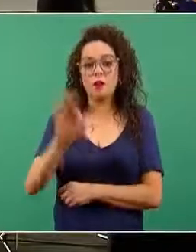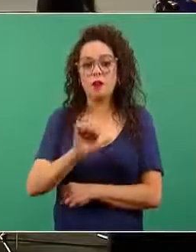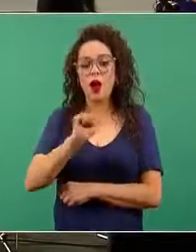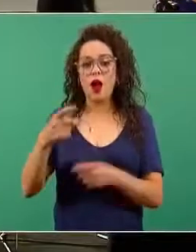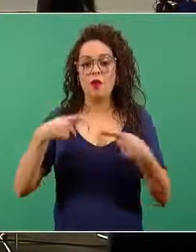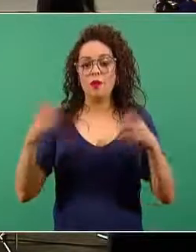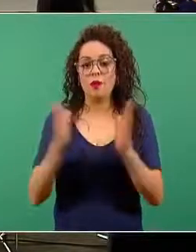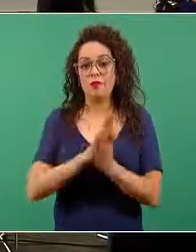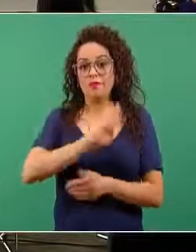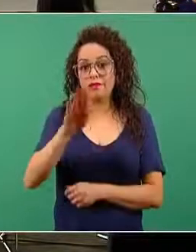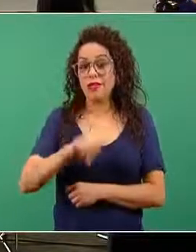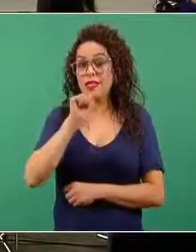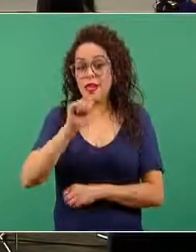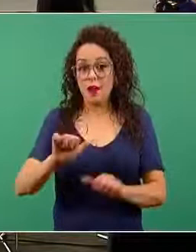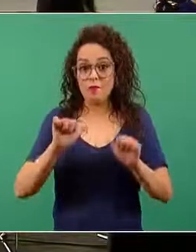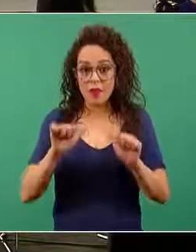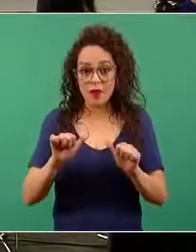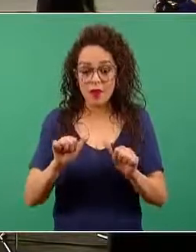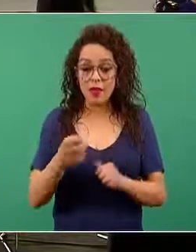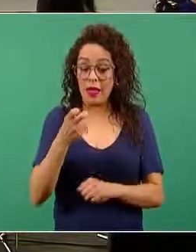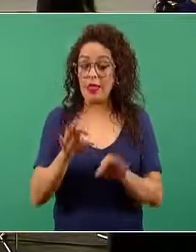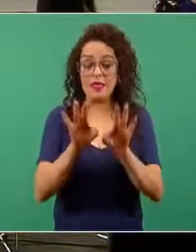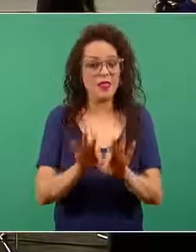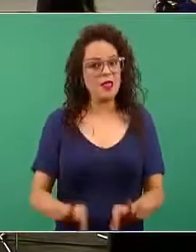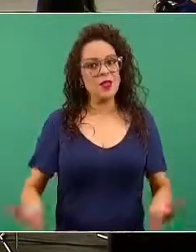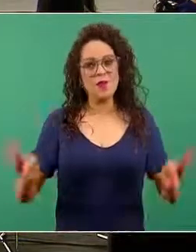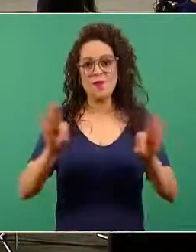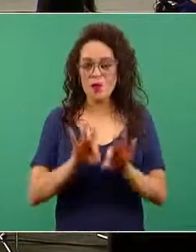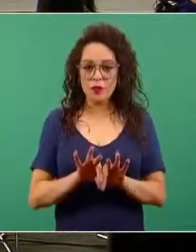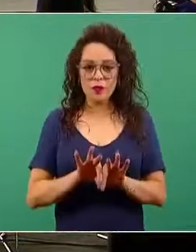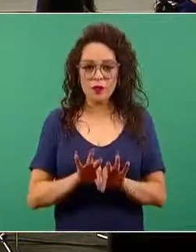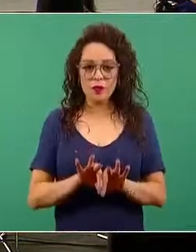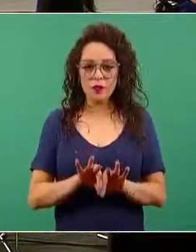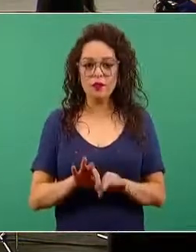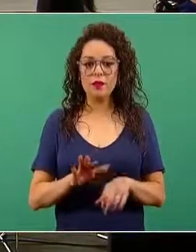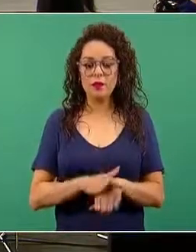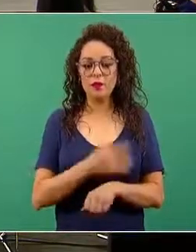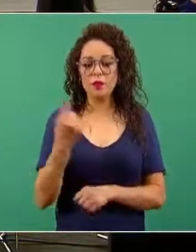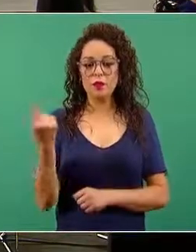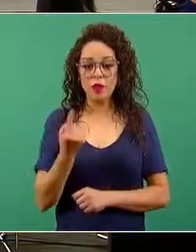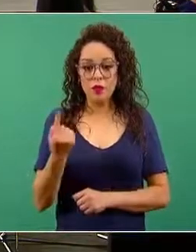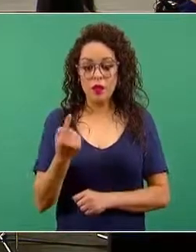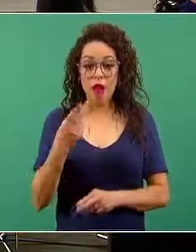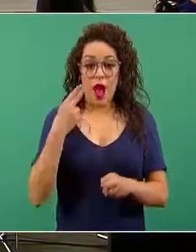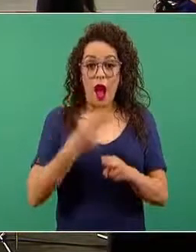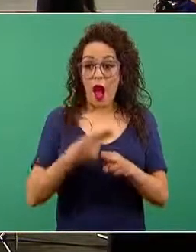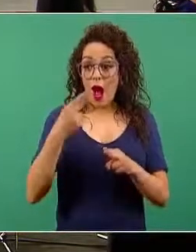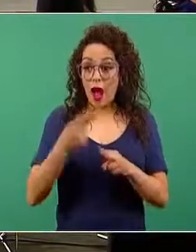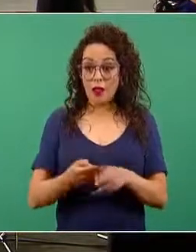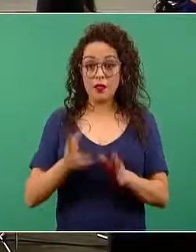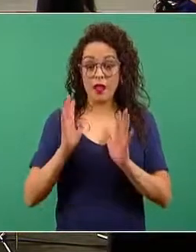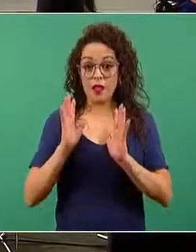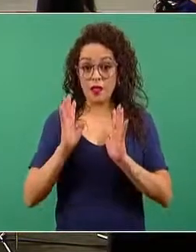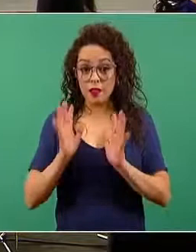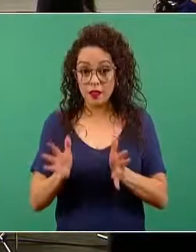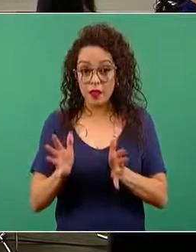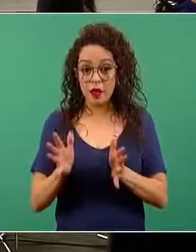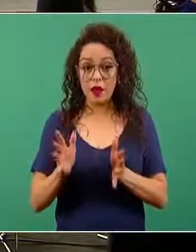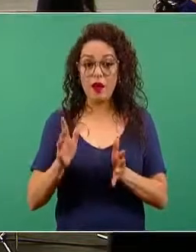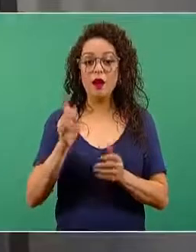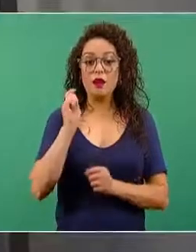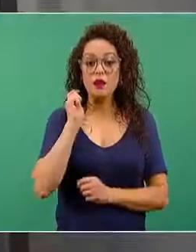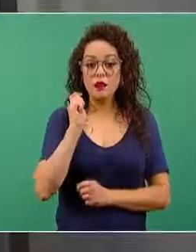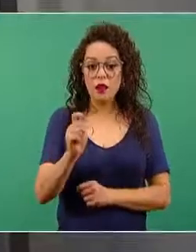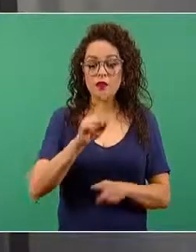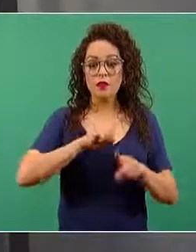un objetivo sumamente importante en la medida en que es previsible que hasta que las naciones logren una